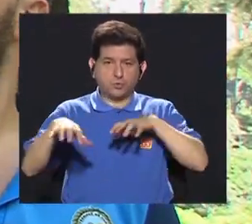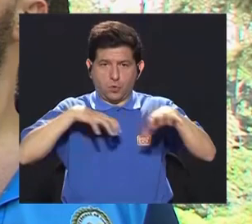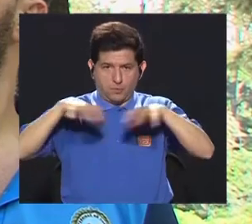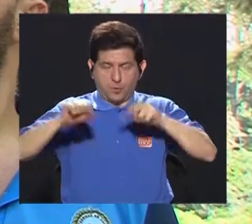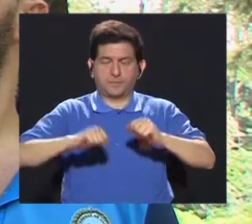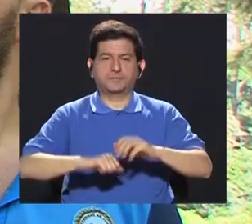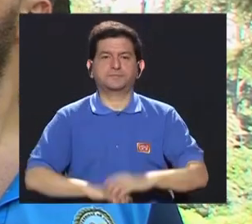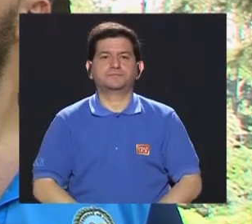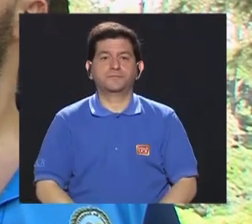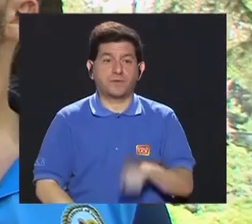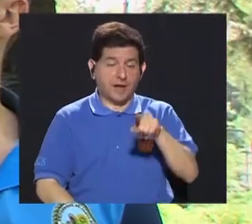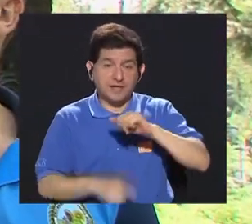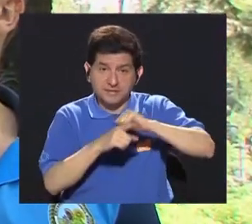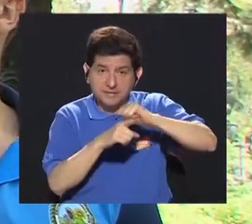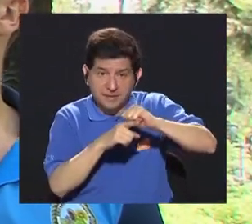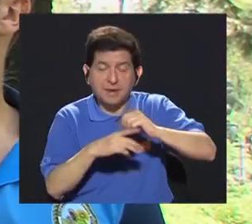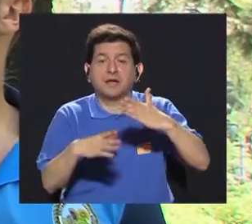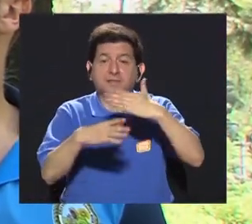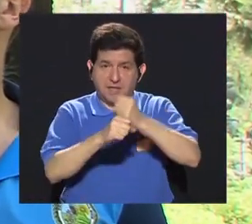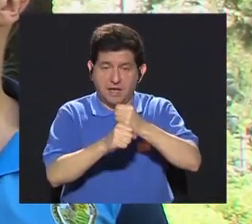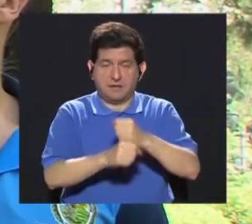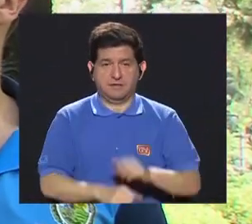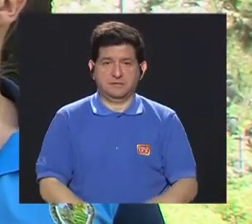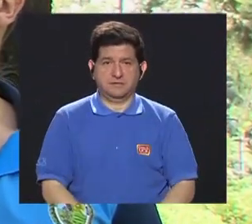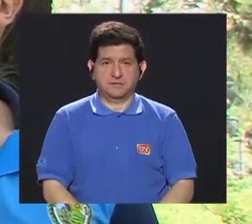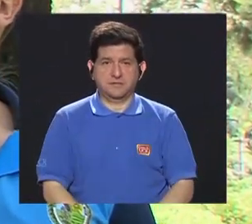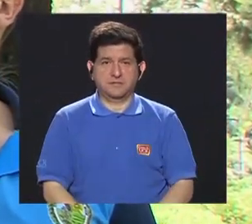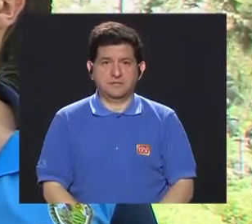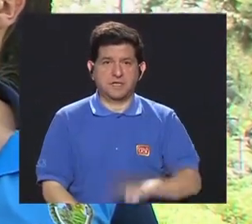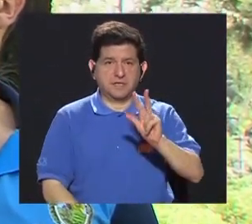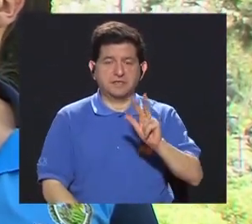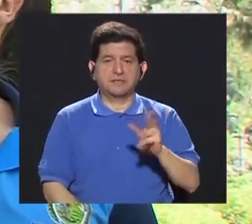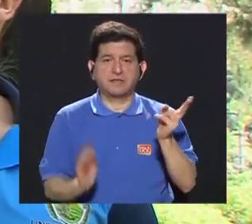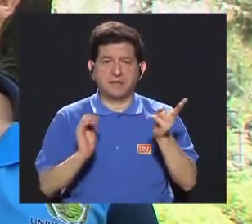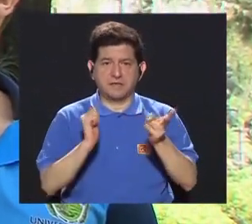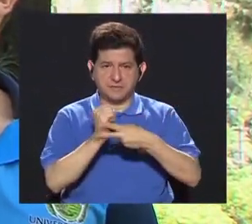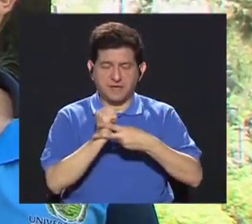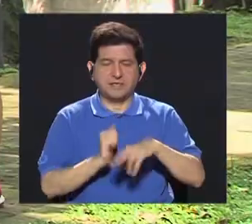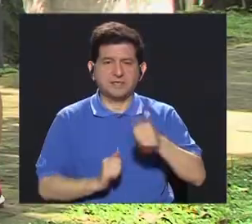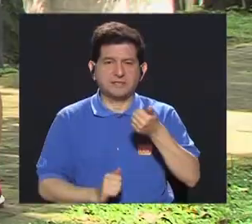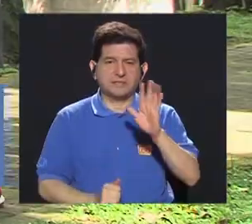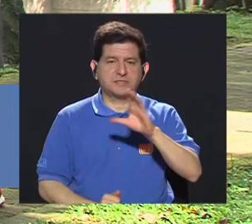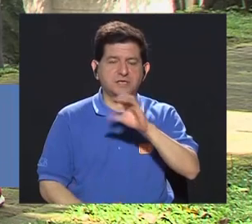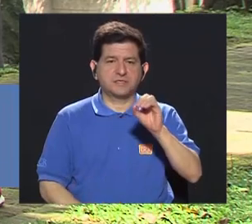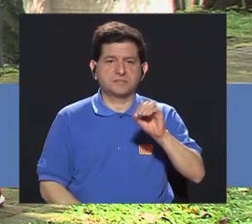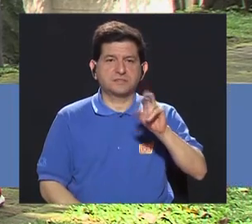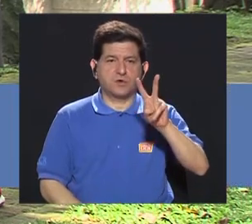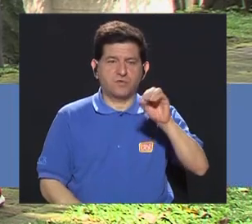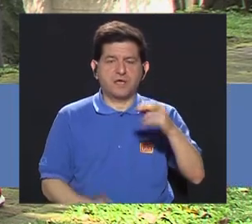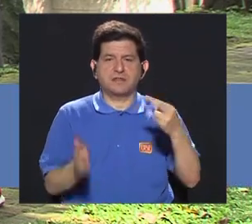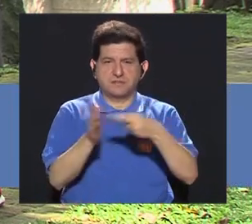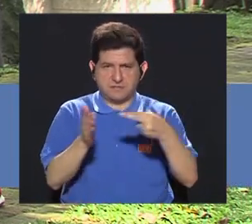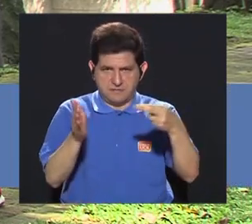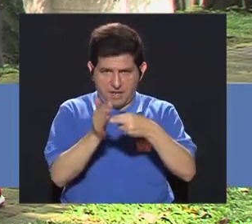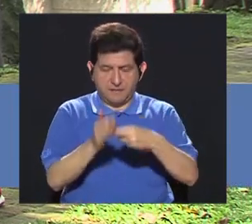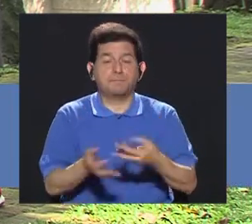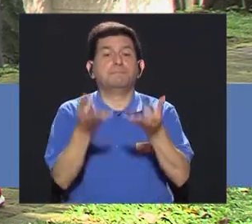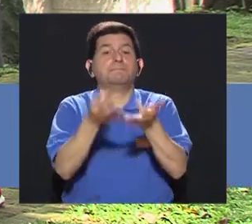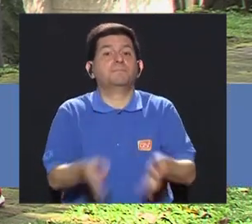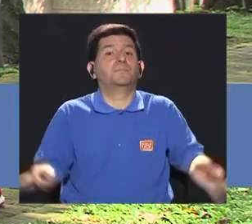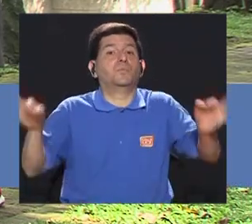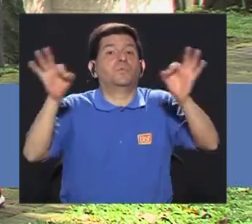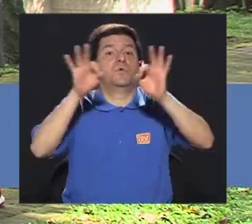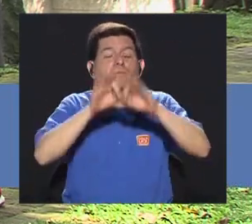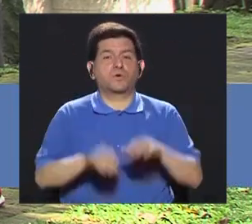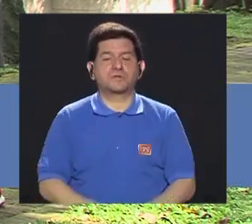siempre controlando el movimiento. Este ejercicio lo pueden hacer unas 3 series de unas 15 a 20 repeticiones,